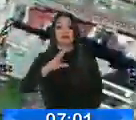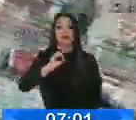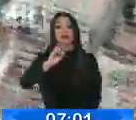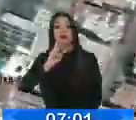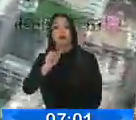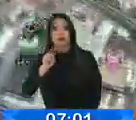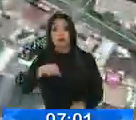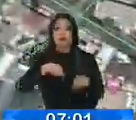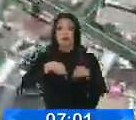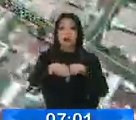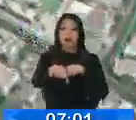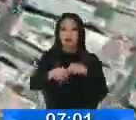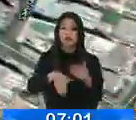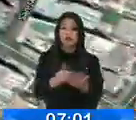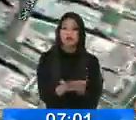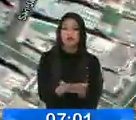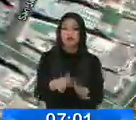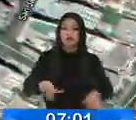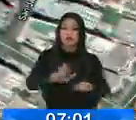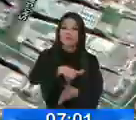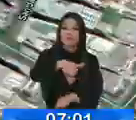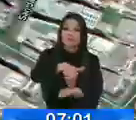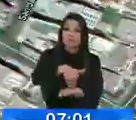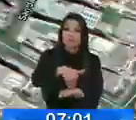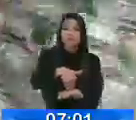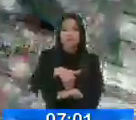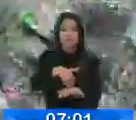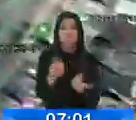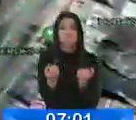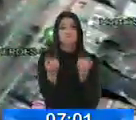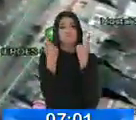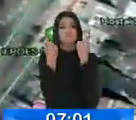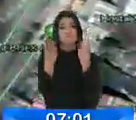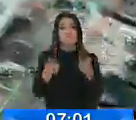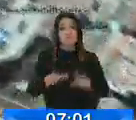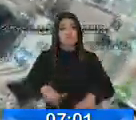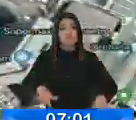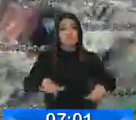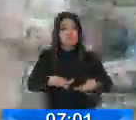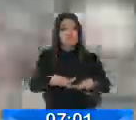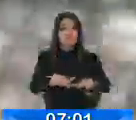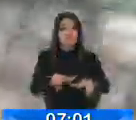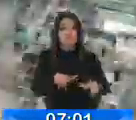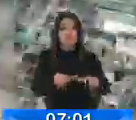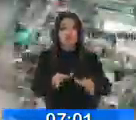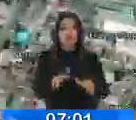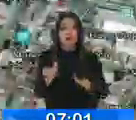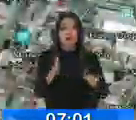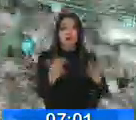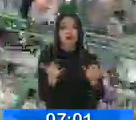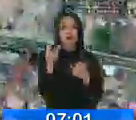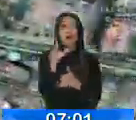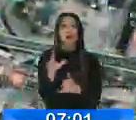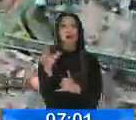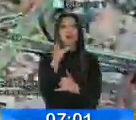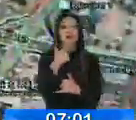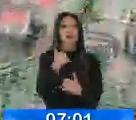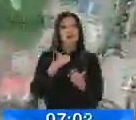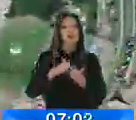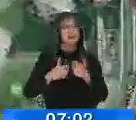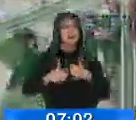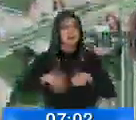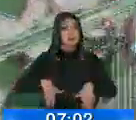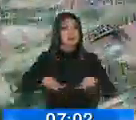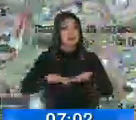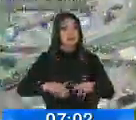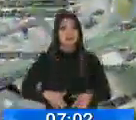y si seguimos más hacia el centro norte vamos a encontrar que todas estas zonas, al parecer por día lunes, tiene mucha, pero